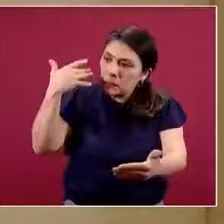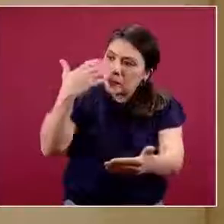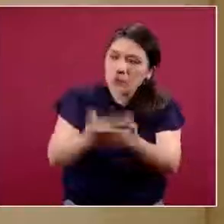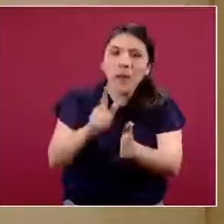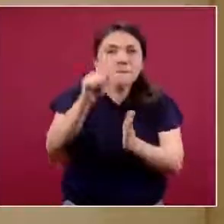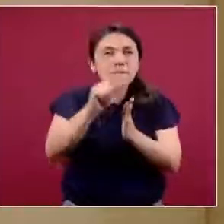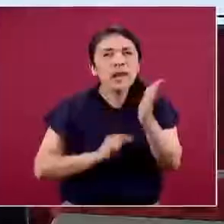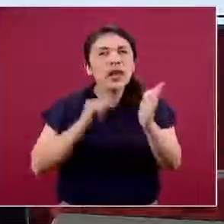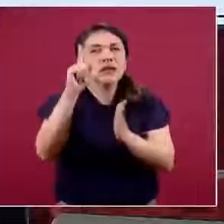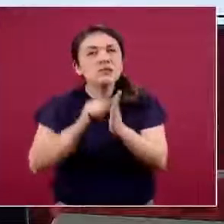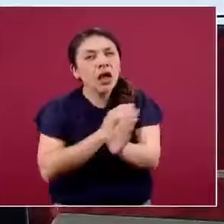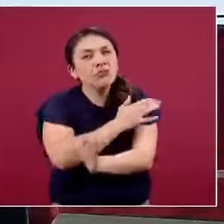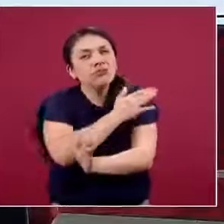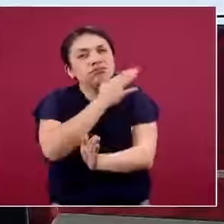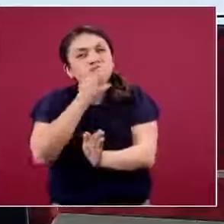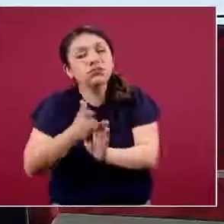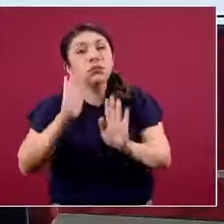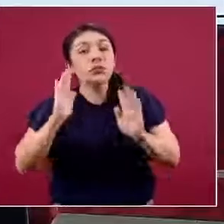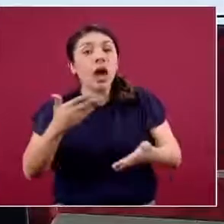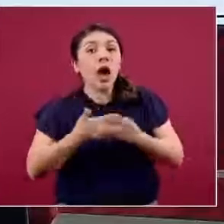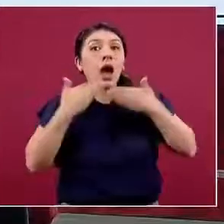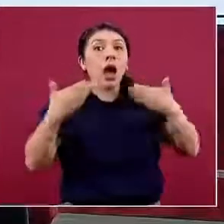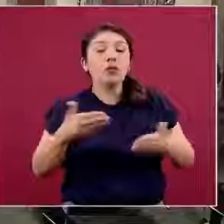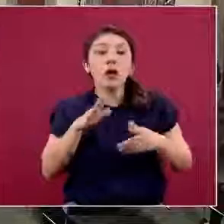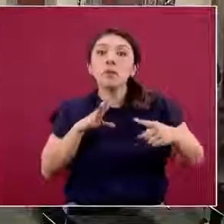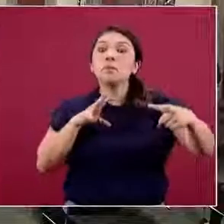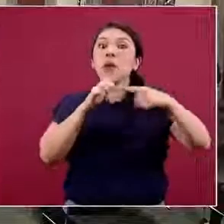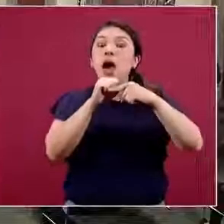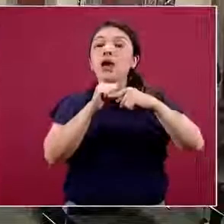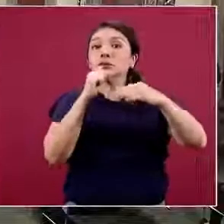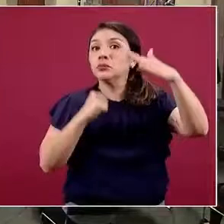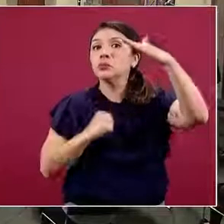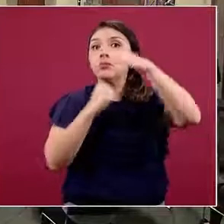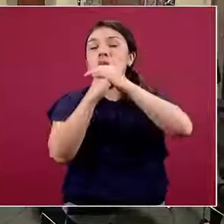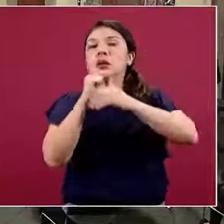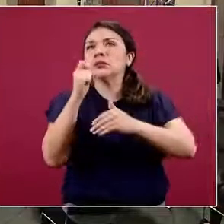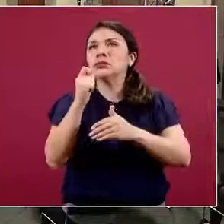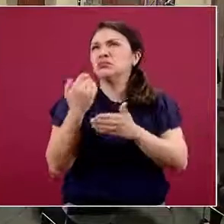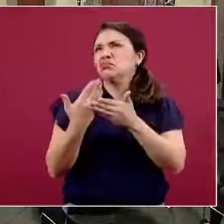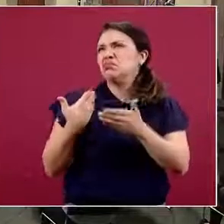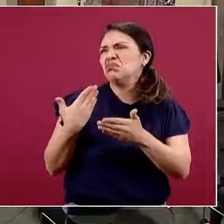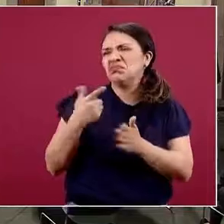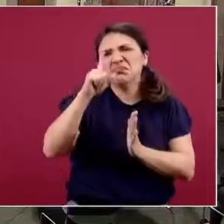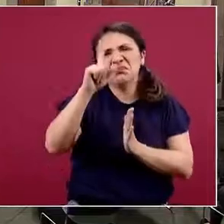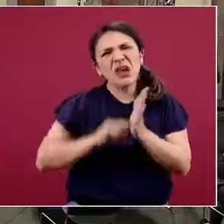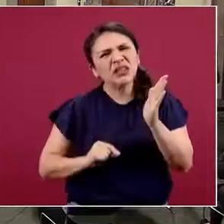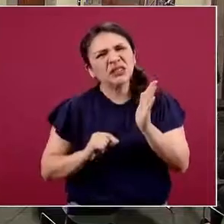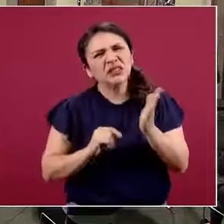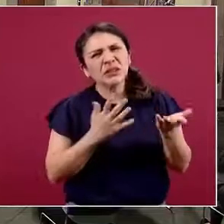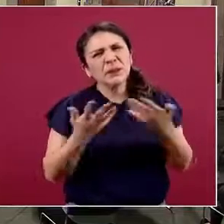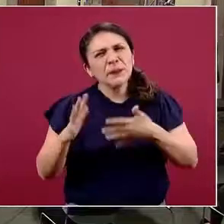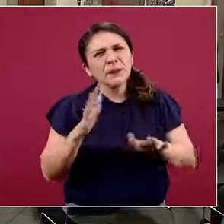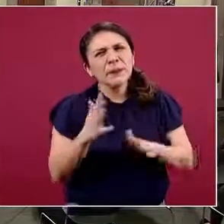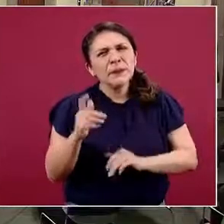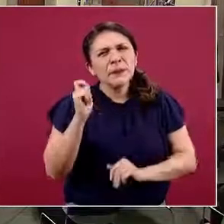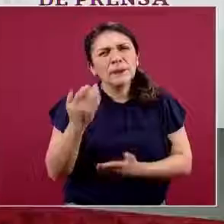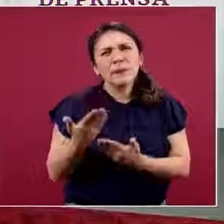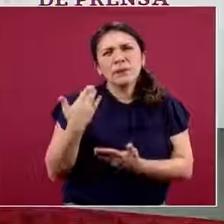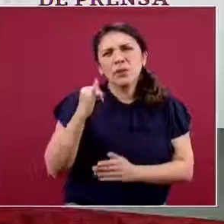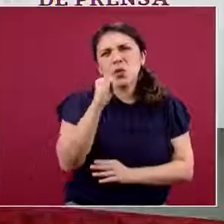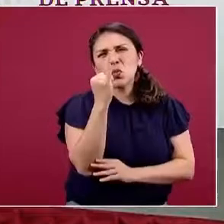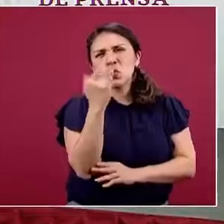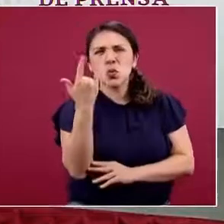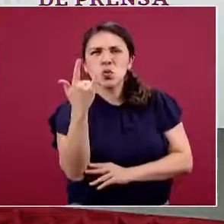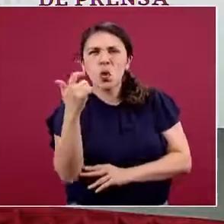todos estos meses y que alcanzó un pico máximo por ahí de los meses de